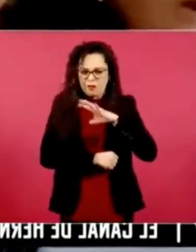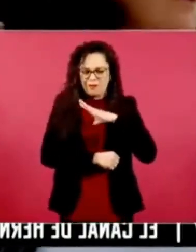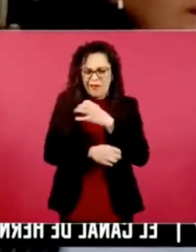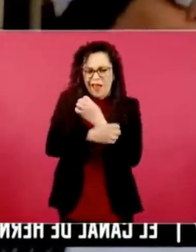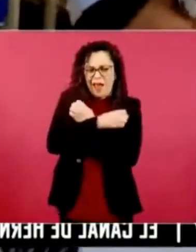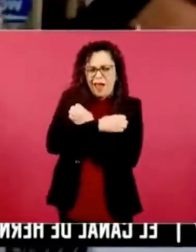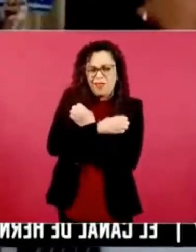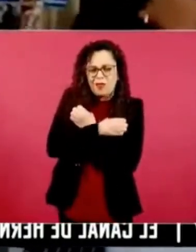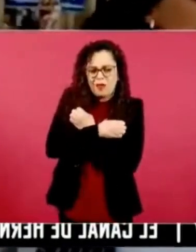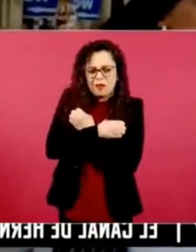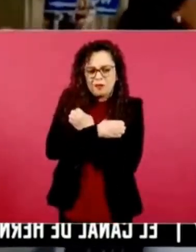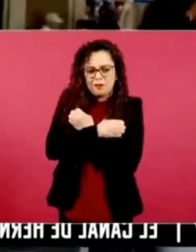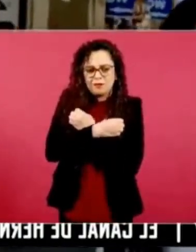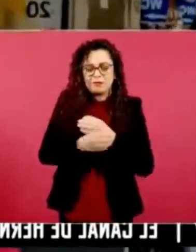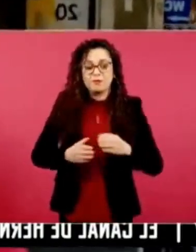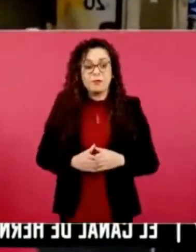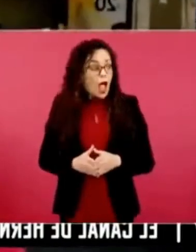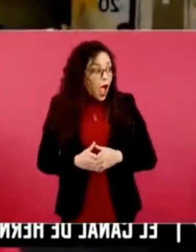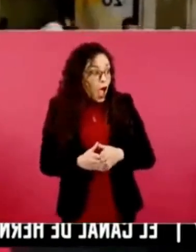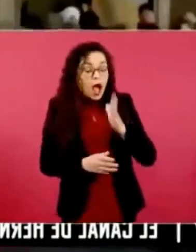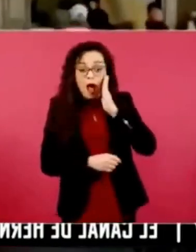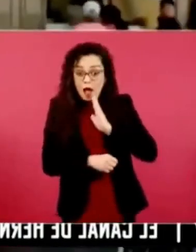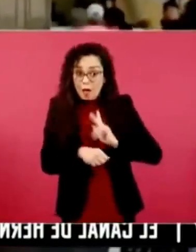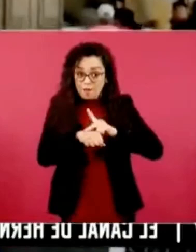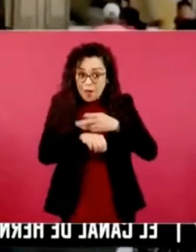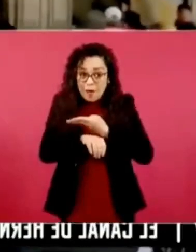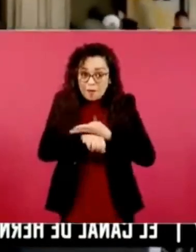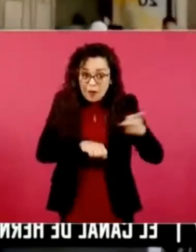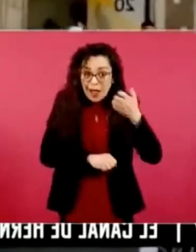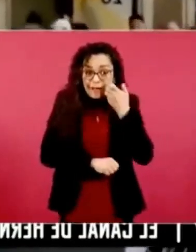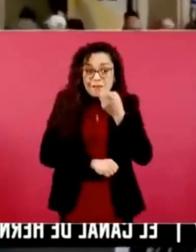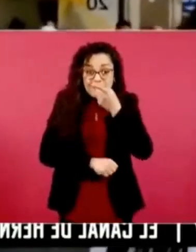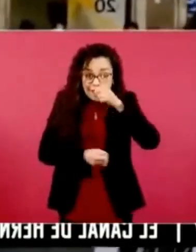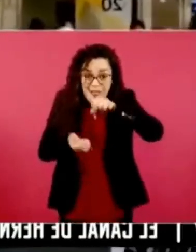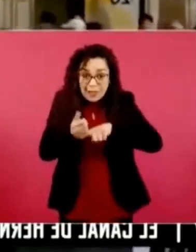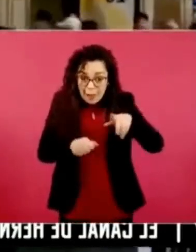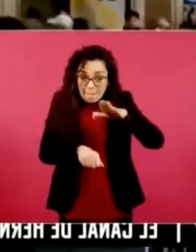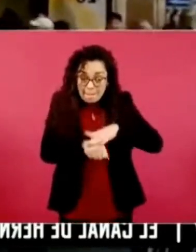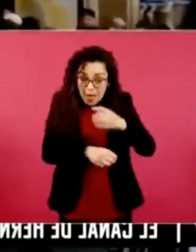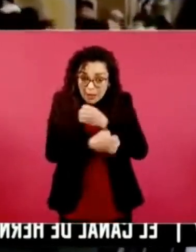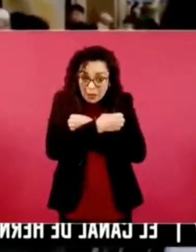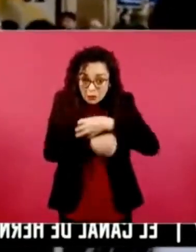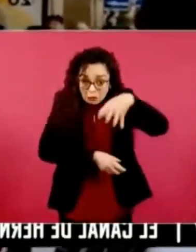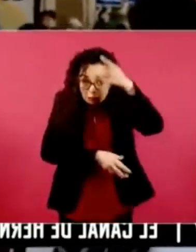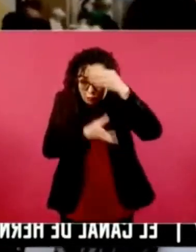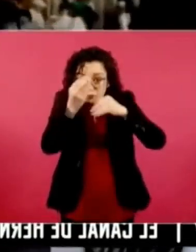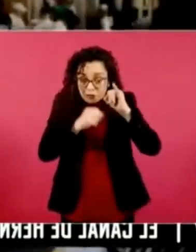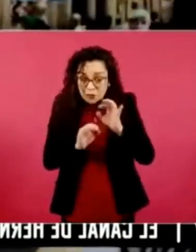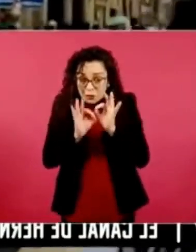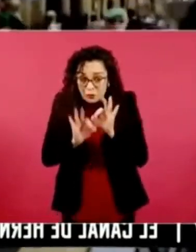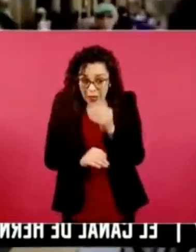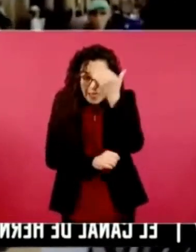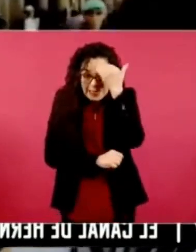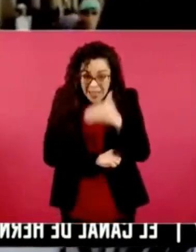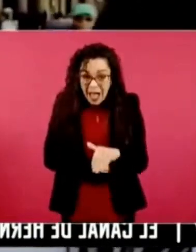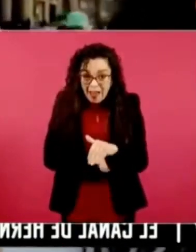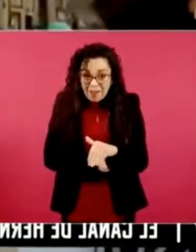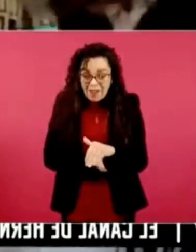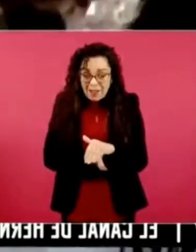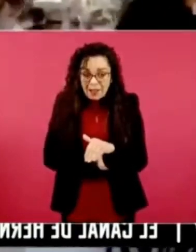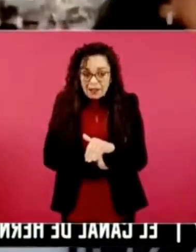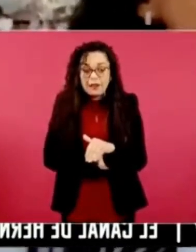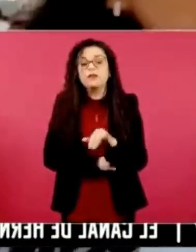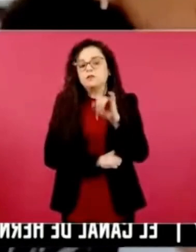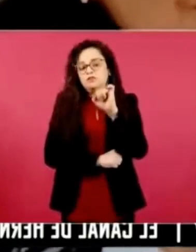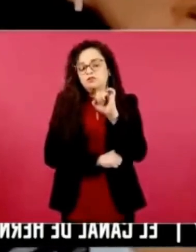más información. Más educación. Más educación. Y saben qué es lo bueno. También los otros tienen posibilidades de educarse, pero